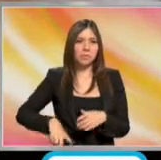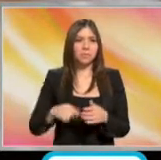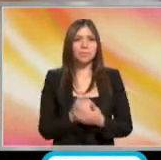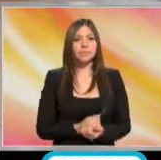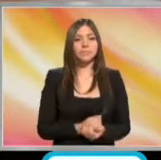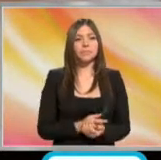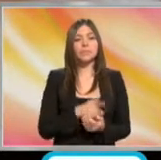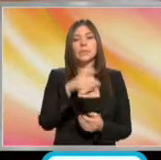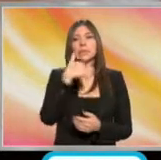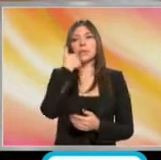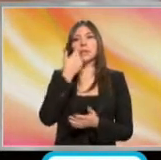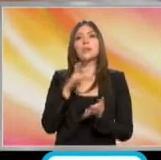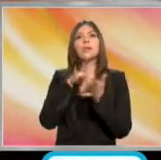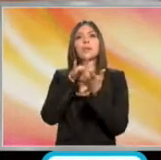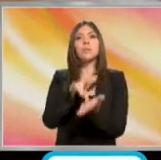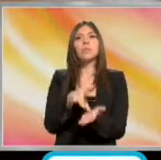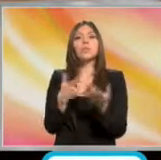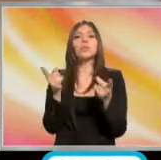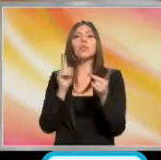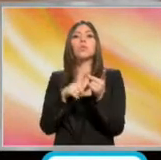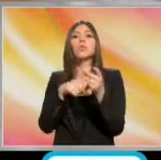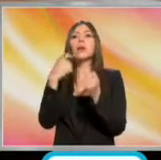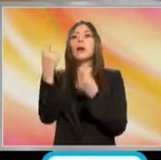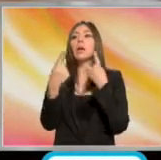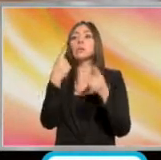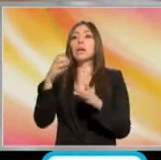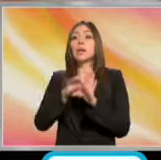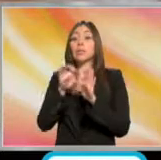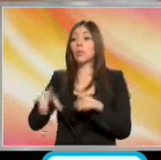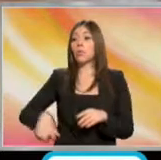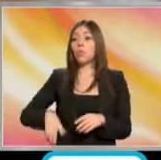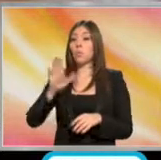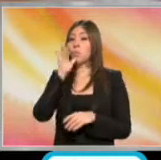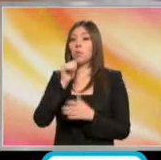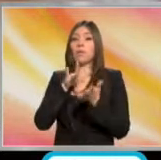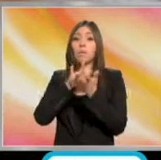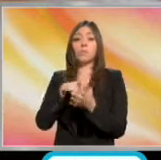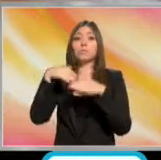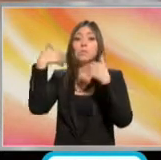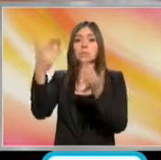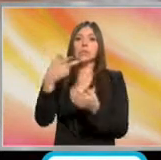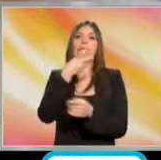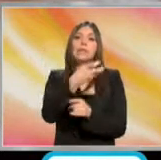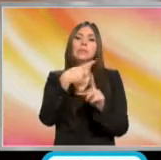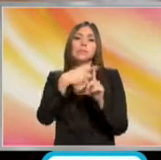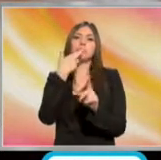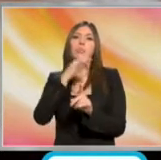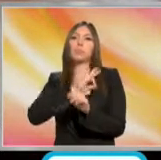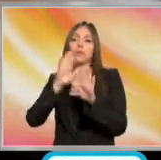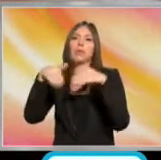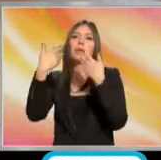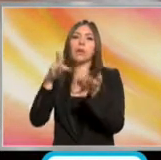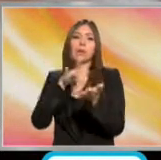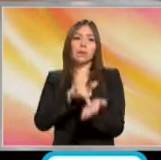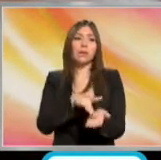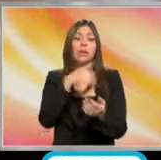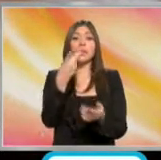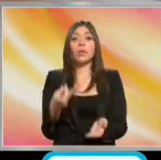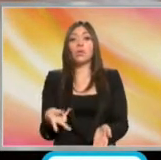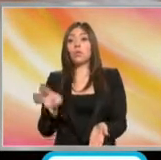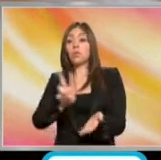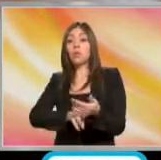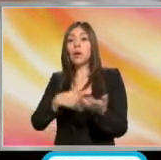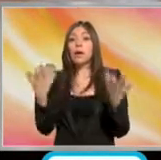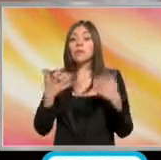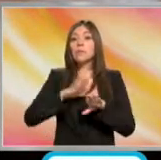así, fortalecemos donde ellos no llegan o no pueden llegar, nosotros llegamos. O sea, no es tanto ni duplicar la actividad que